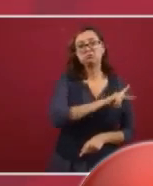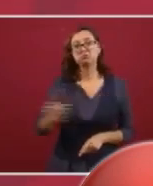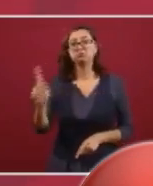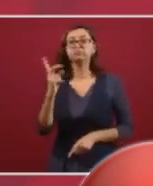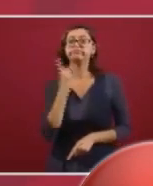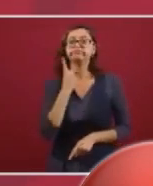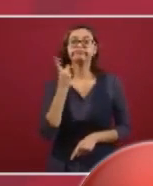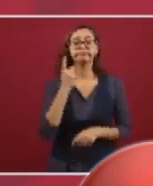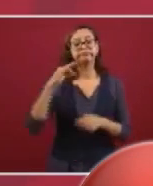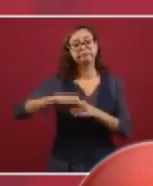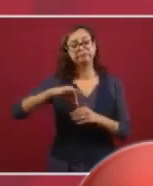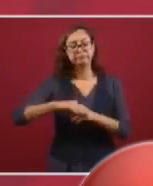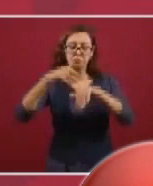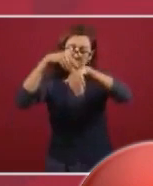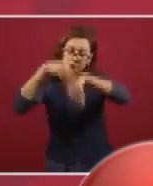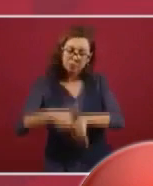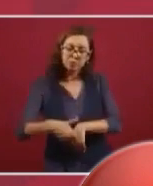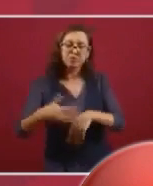y